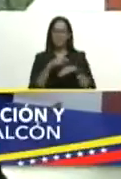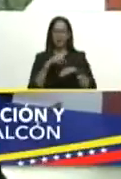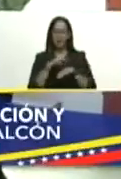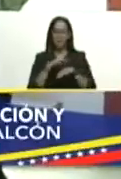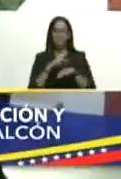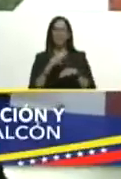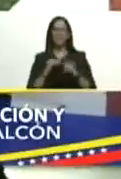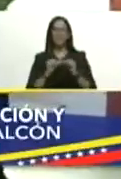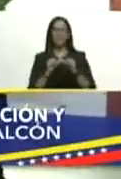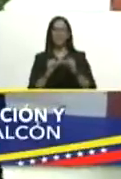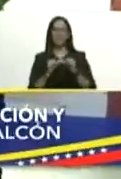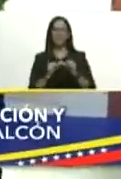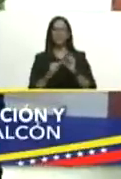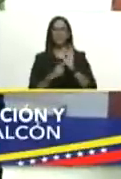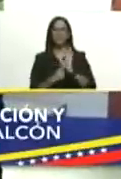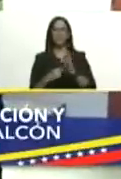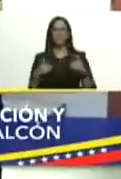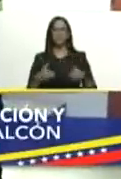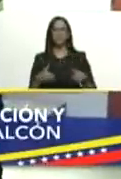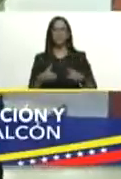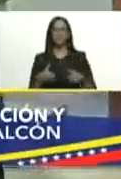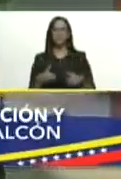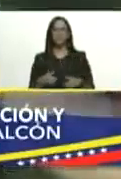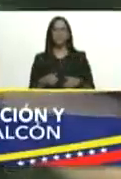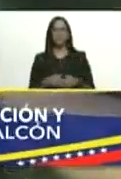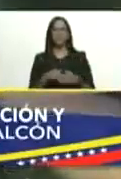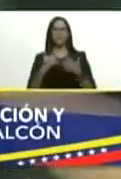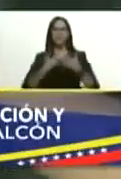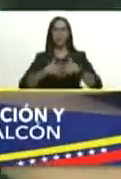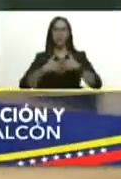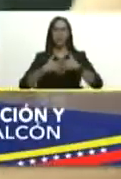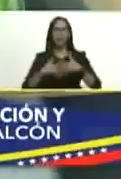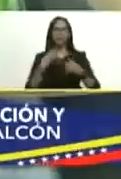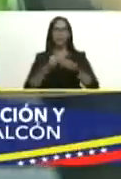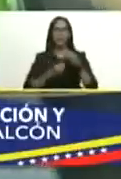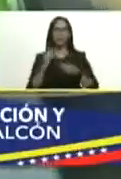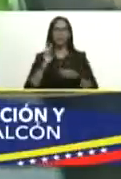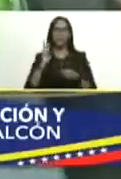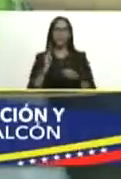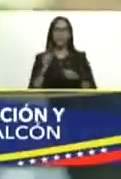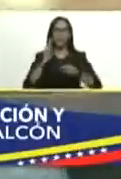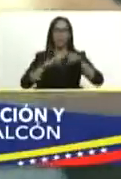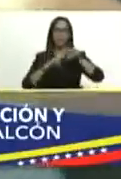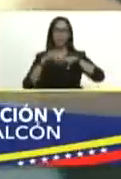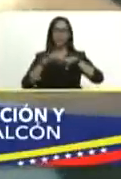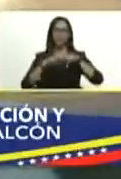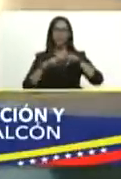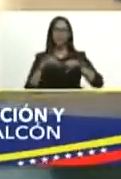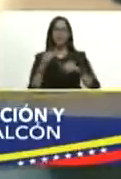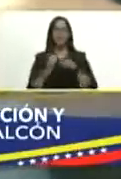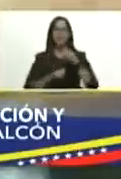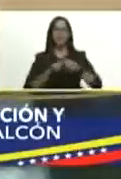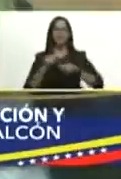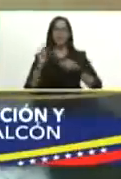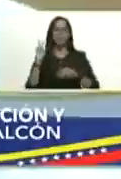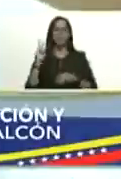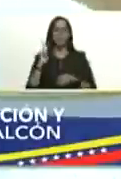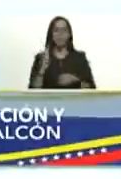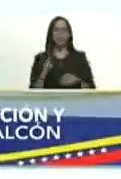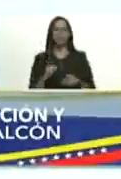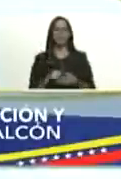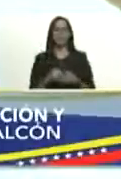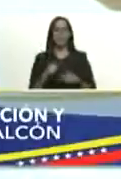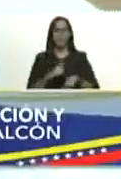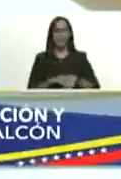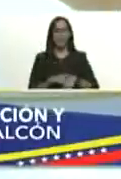seguir mostrando este esfuerzo. Y aquí está fabricación hecha en Venezuela, ensamblaje hecho en Venezuela, para a la